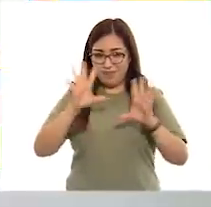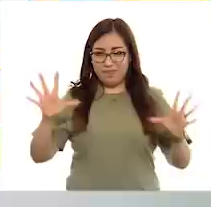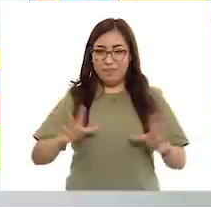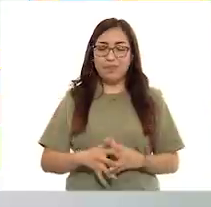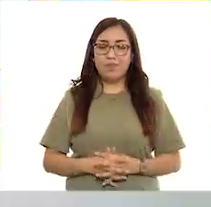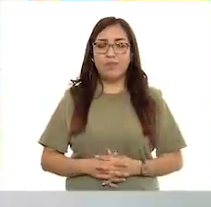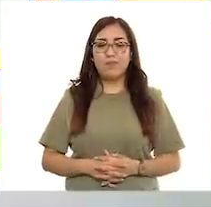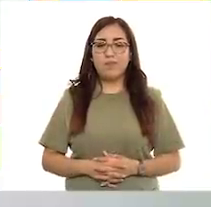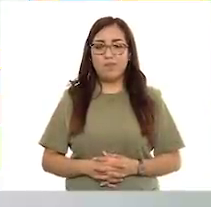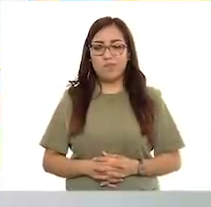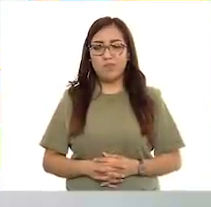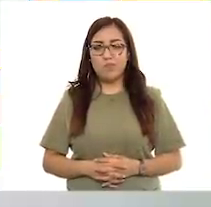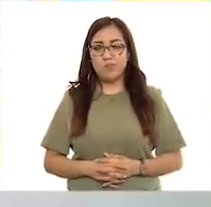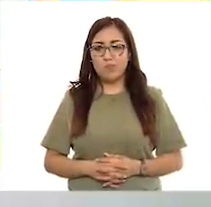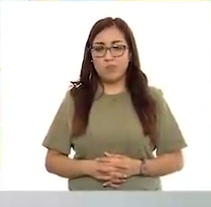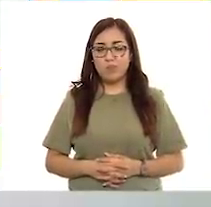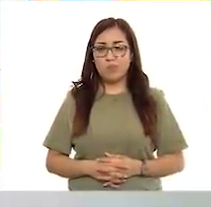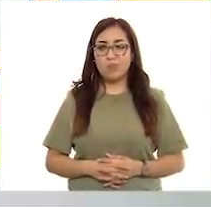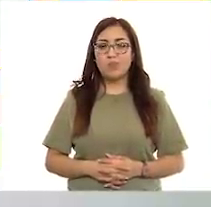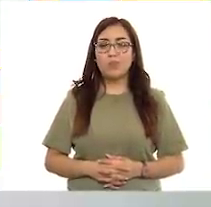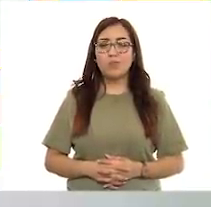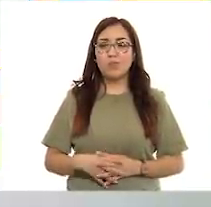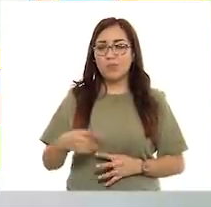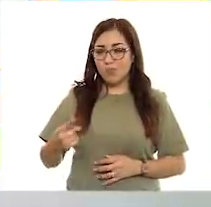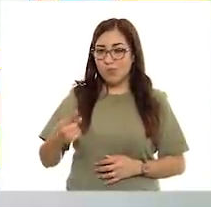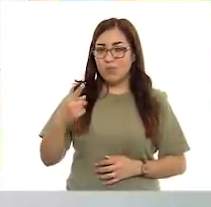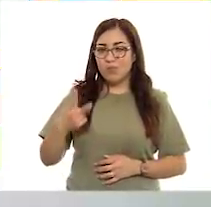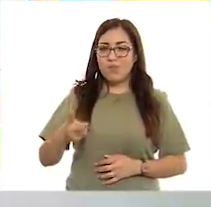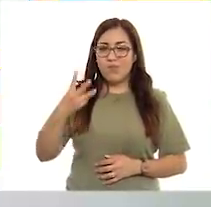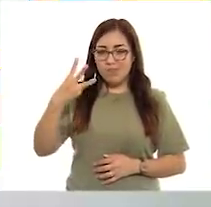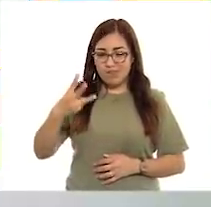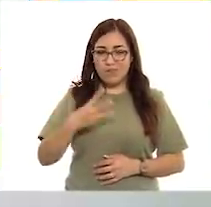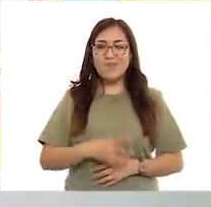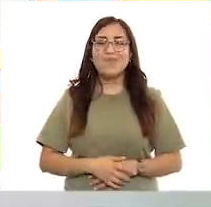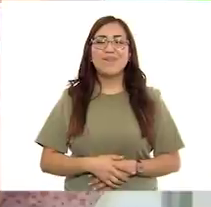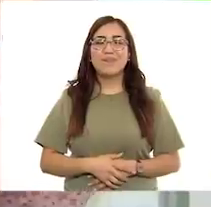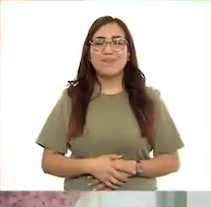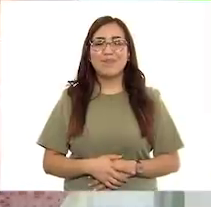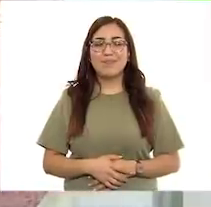tres, ¿sí? Porque diste uno, dos y tres. Así